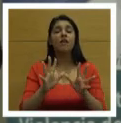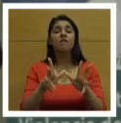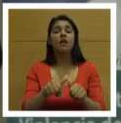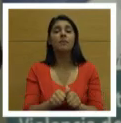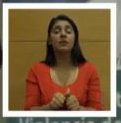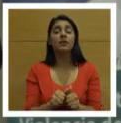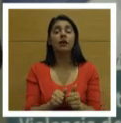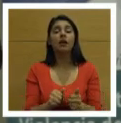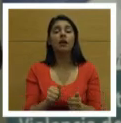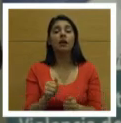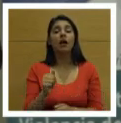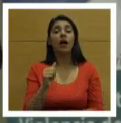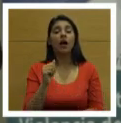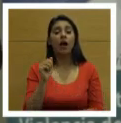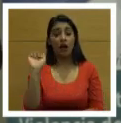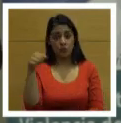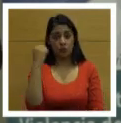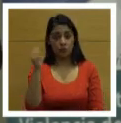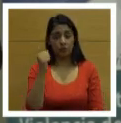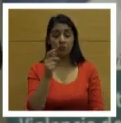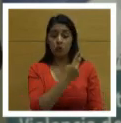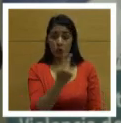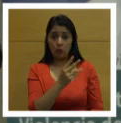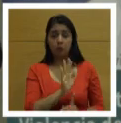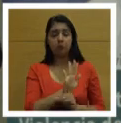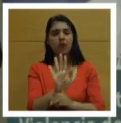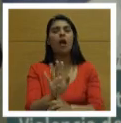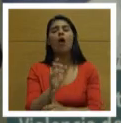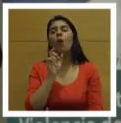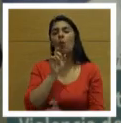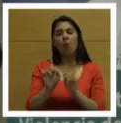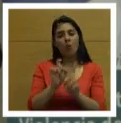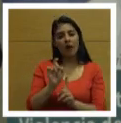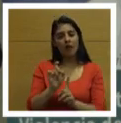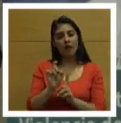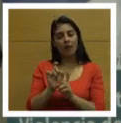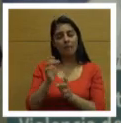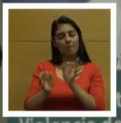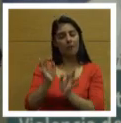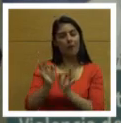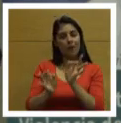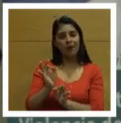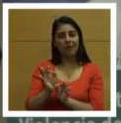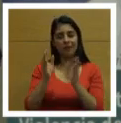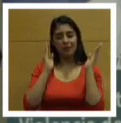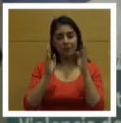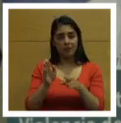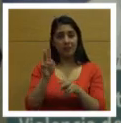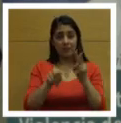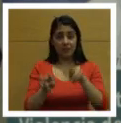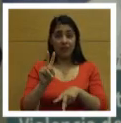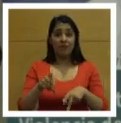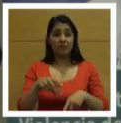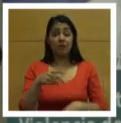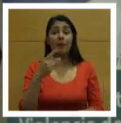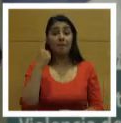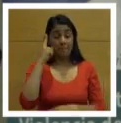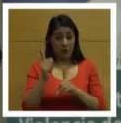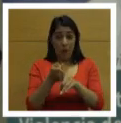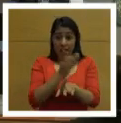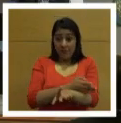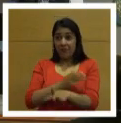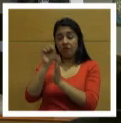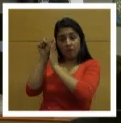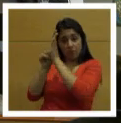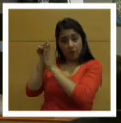Ambos presentarán la ponencia Juzgar desde la Perspectiva de Género, pero previo a ello se exhibirá un video con sobre la